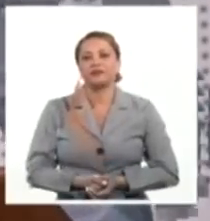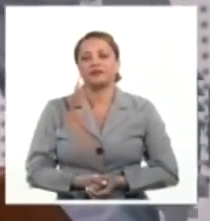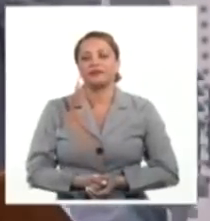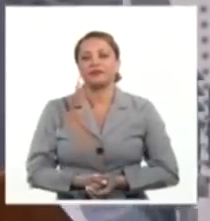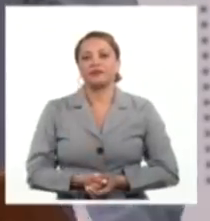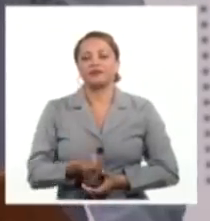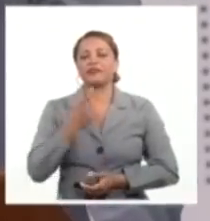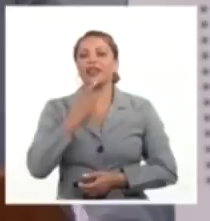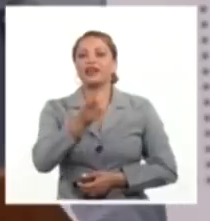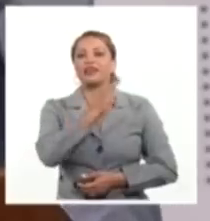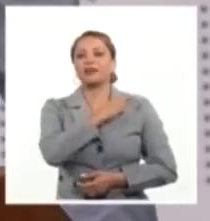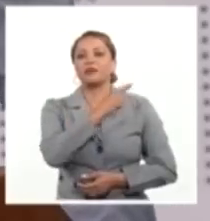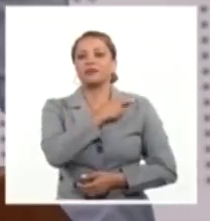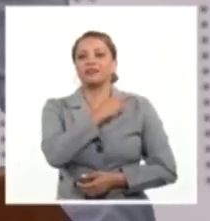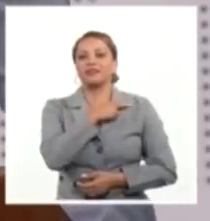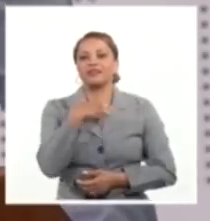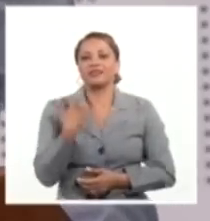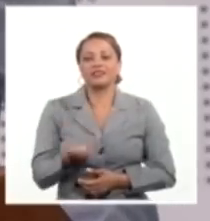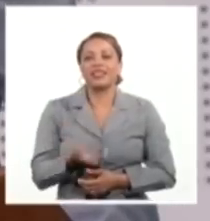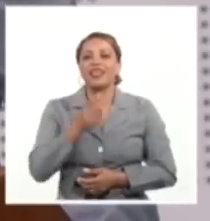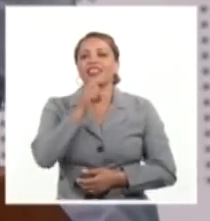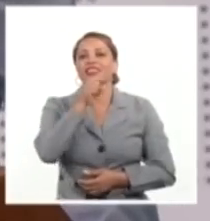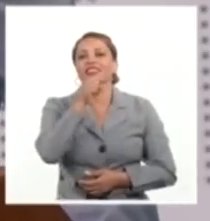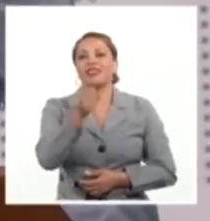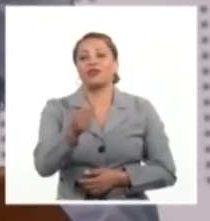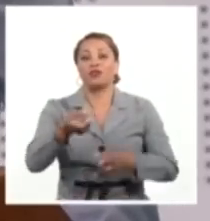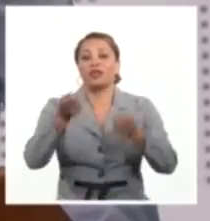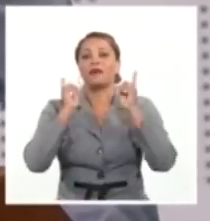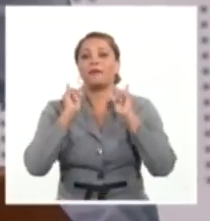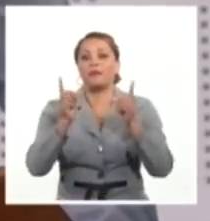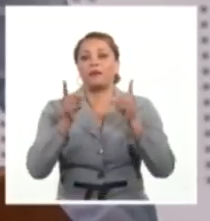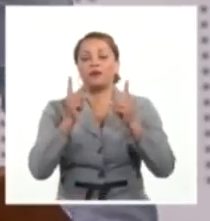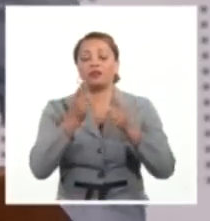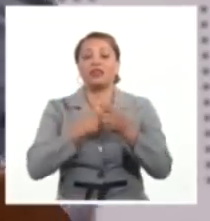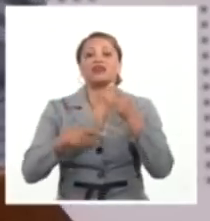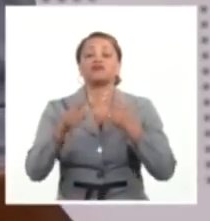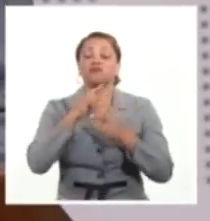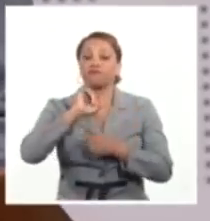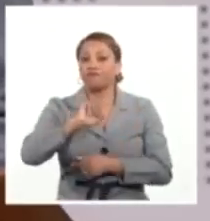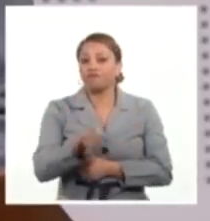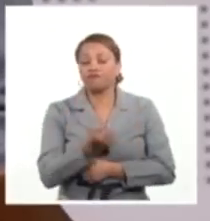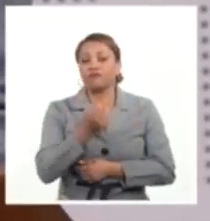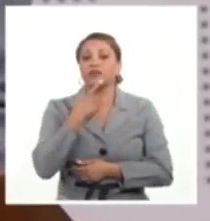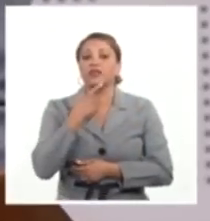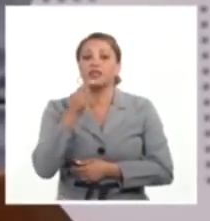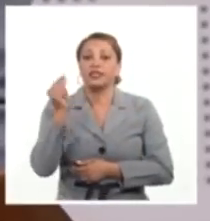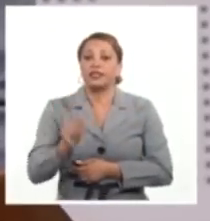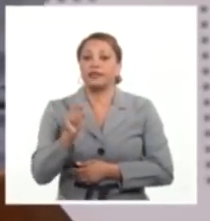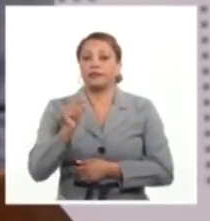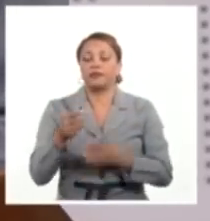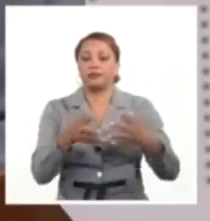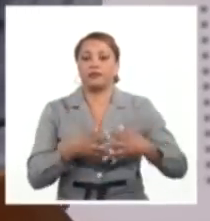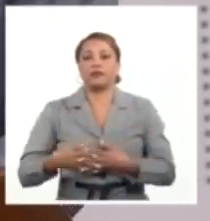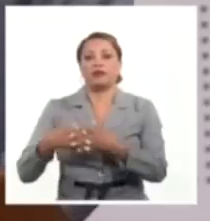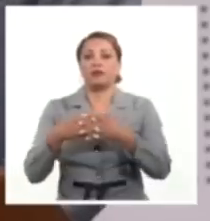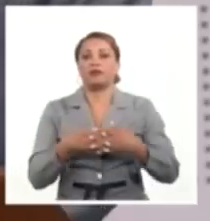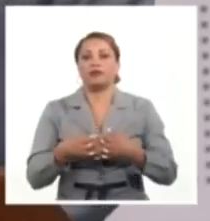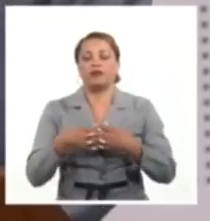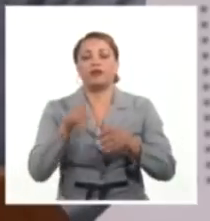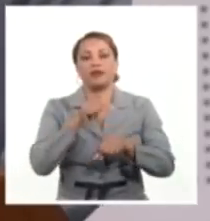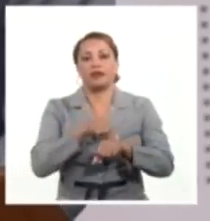la responsabilidad de denunciar esa política cruel e inhumana en cada oportunidad y cada